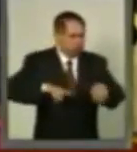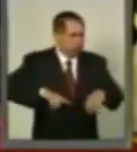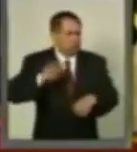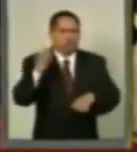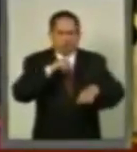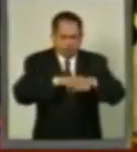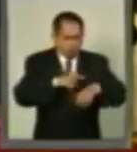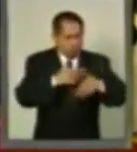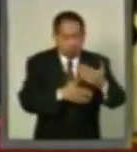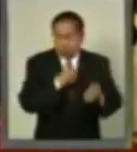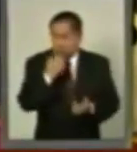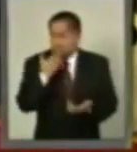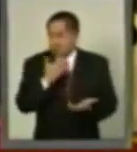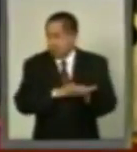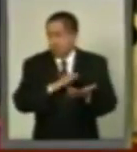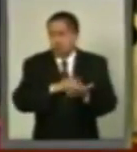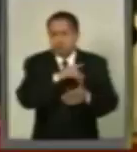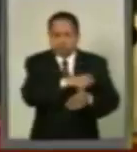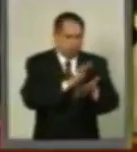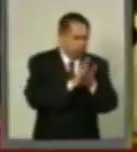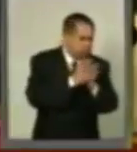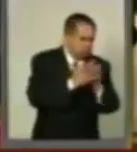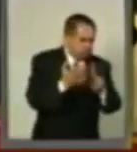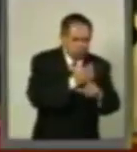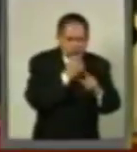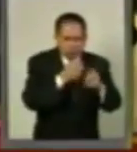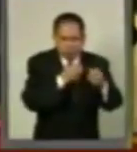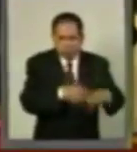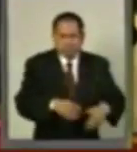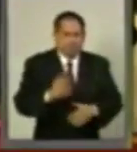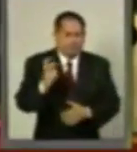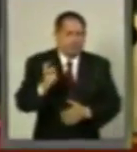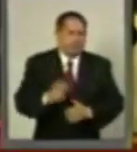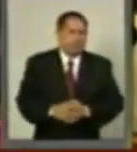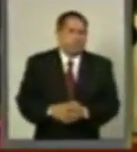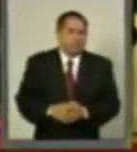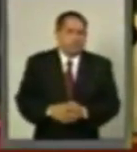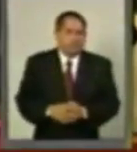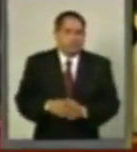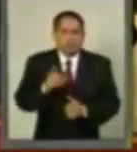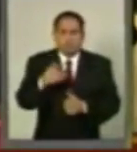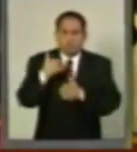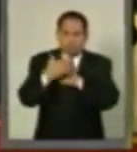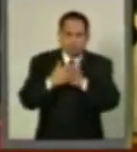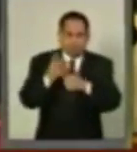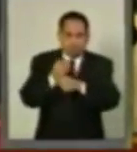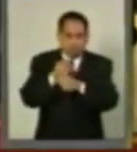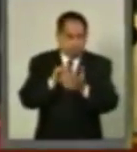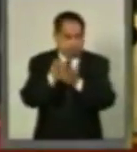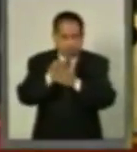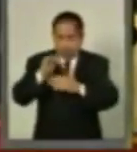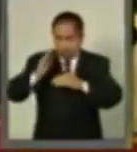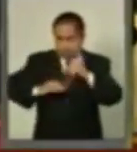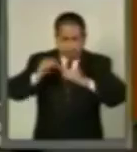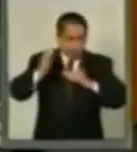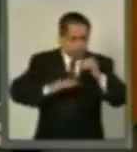federal respecto al crimen organizado. Y sobre la reconstrucción, mire,